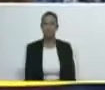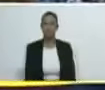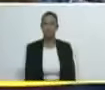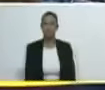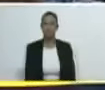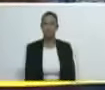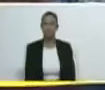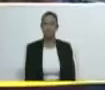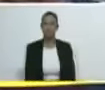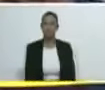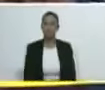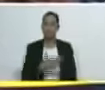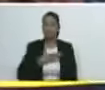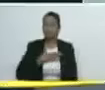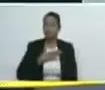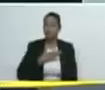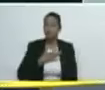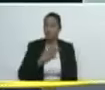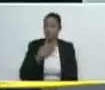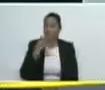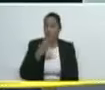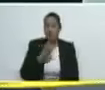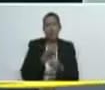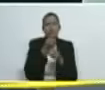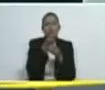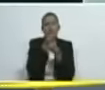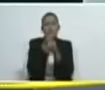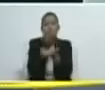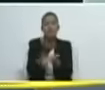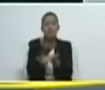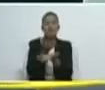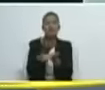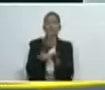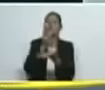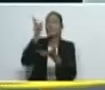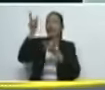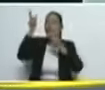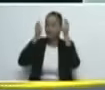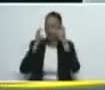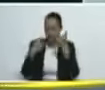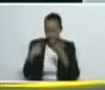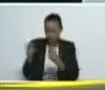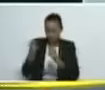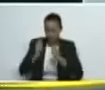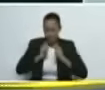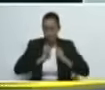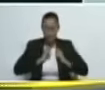Les confieso, desde que Chávez me confió el destino de la patria,